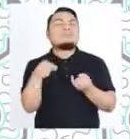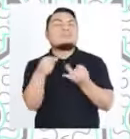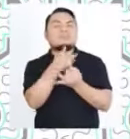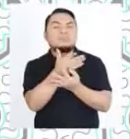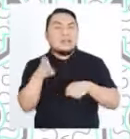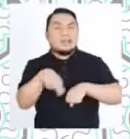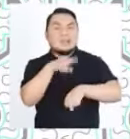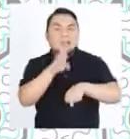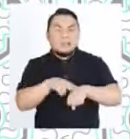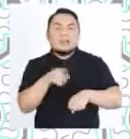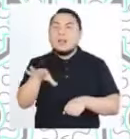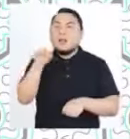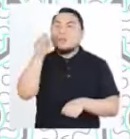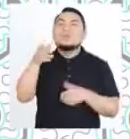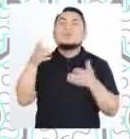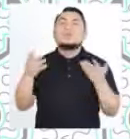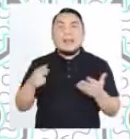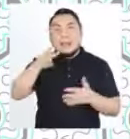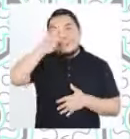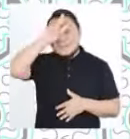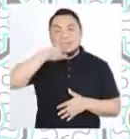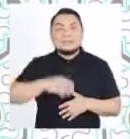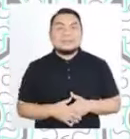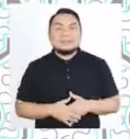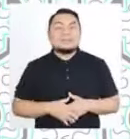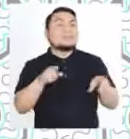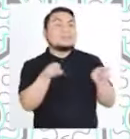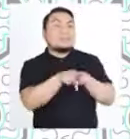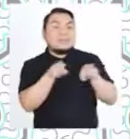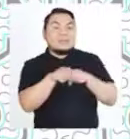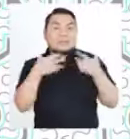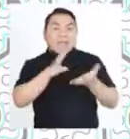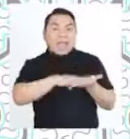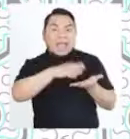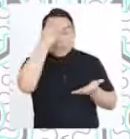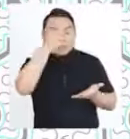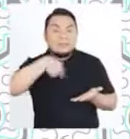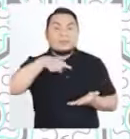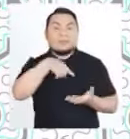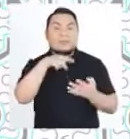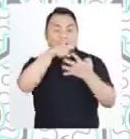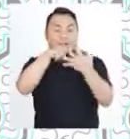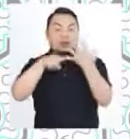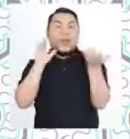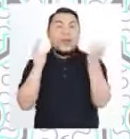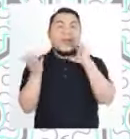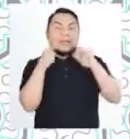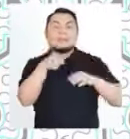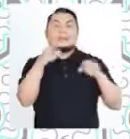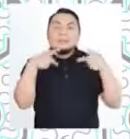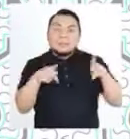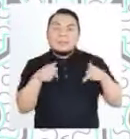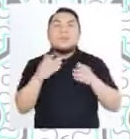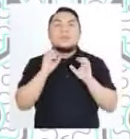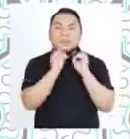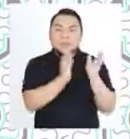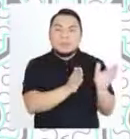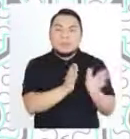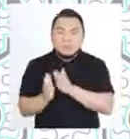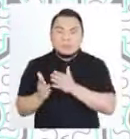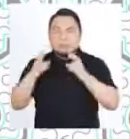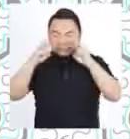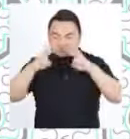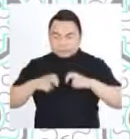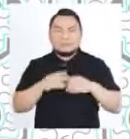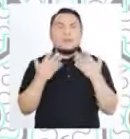los alimentos naturales que se cultivan en el Perú. También hemos aprendido que los cuadros comparativos permiten